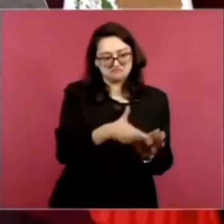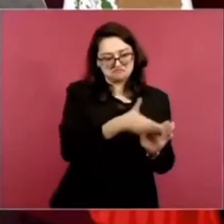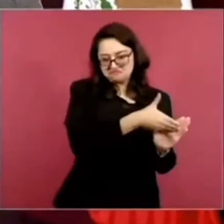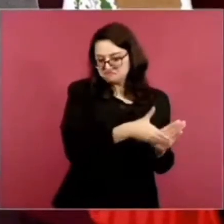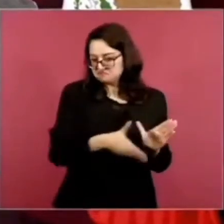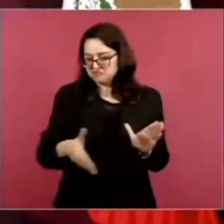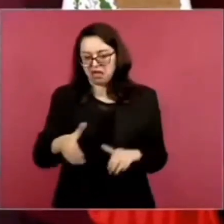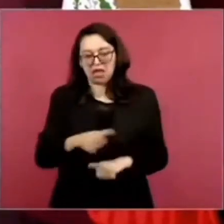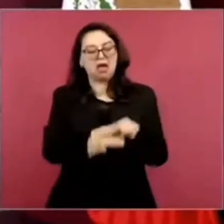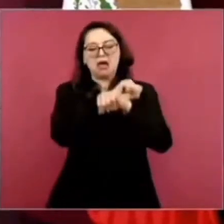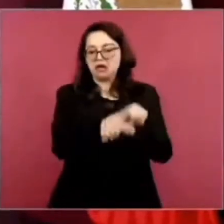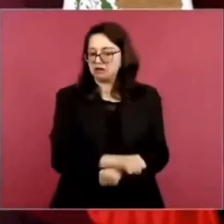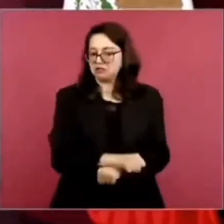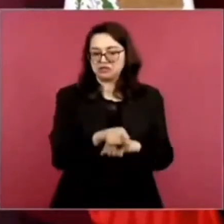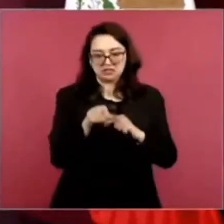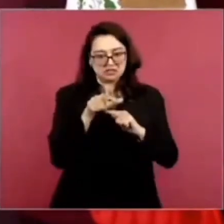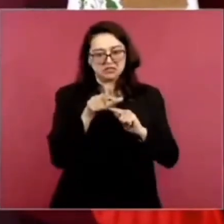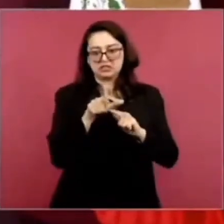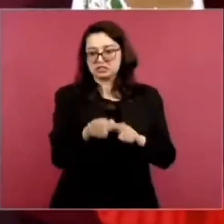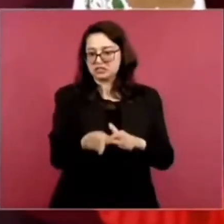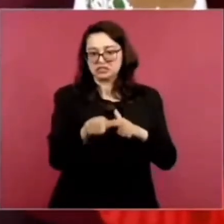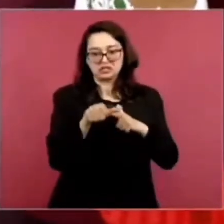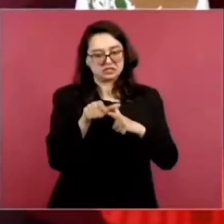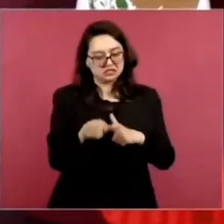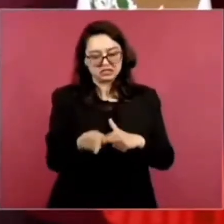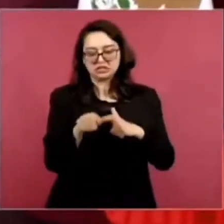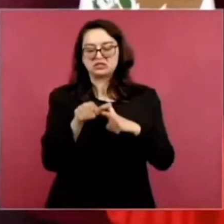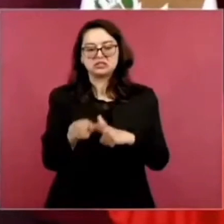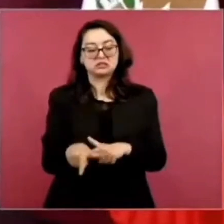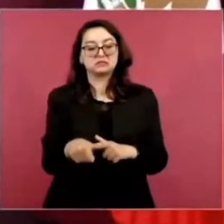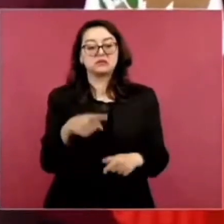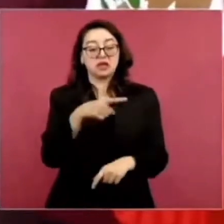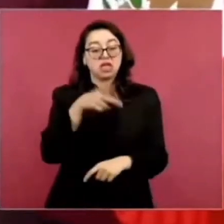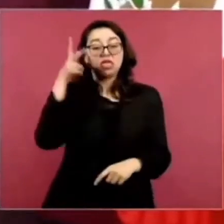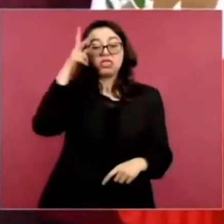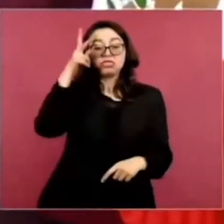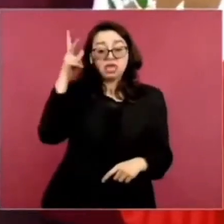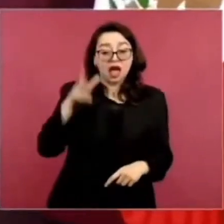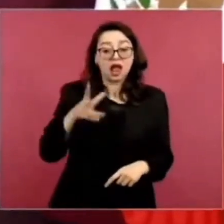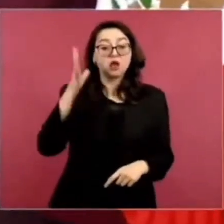con todo el patriotismo de Hidalgo y de Morelos,